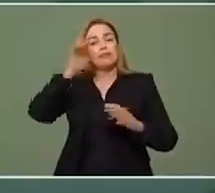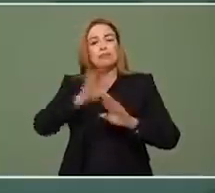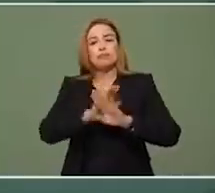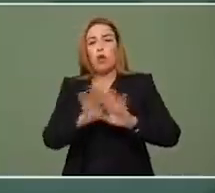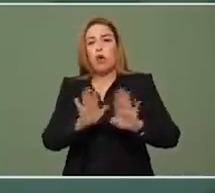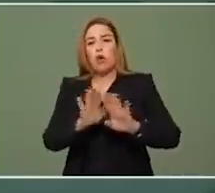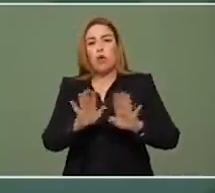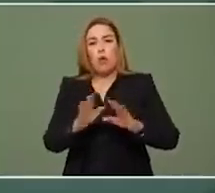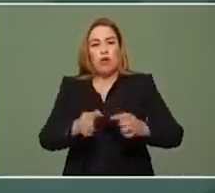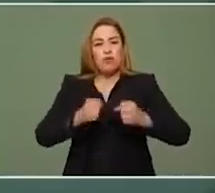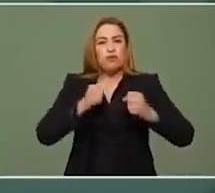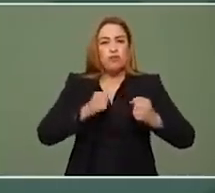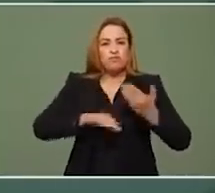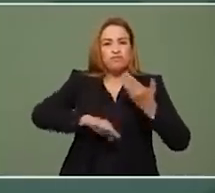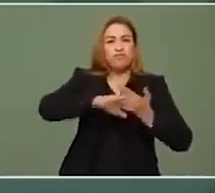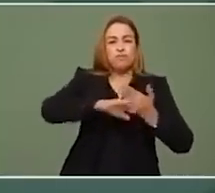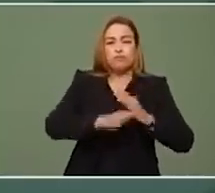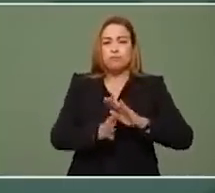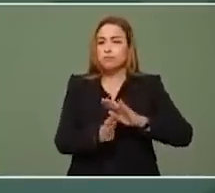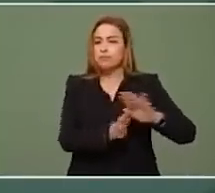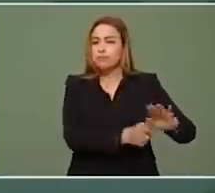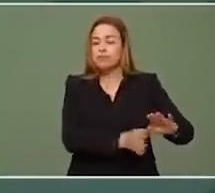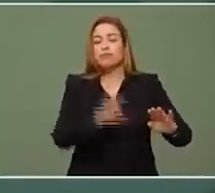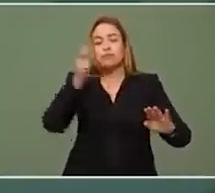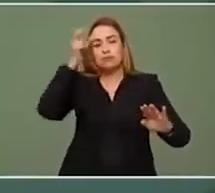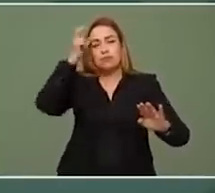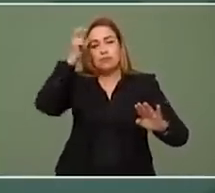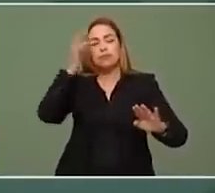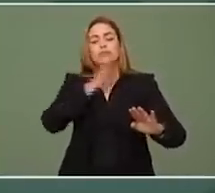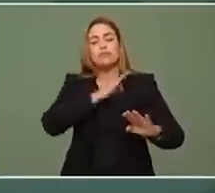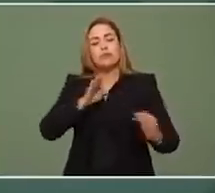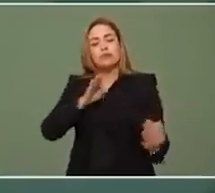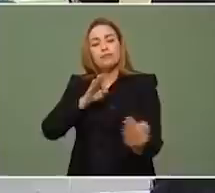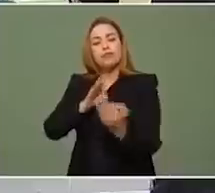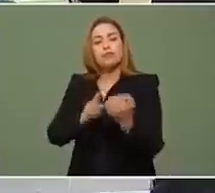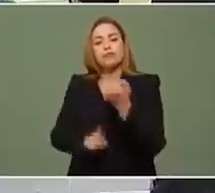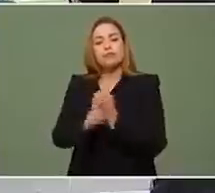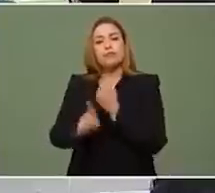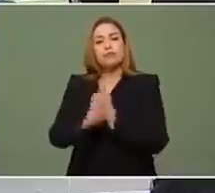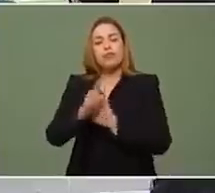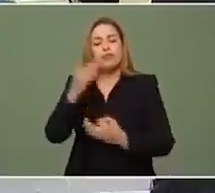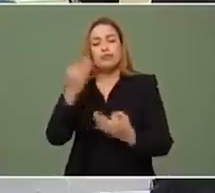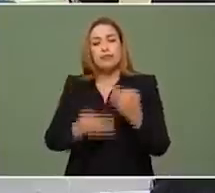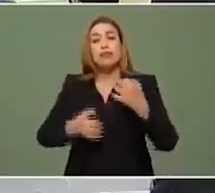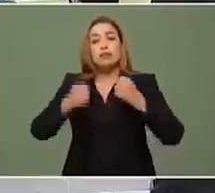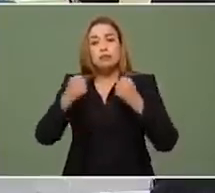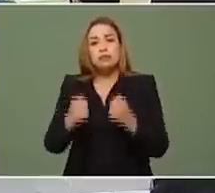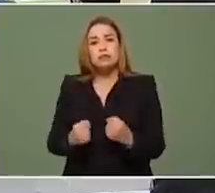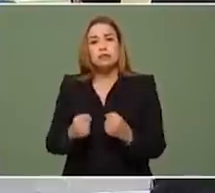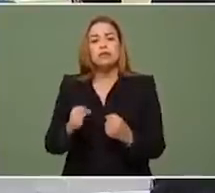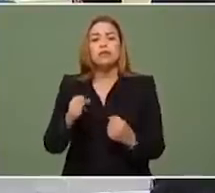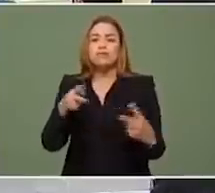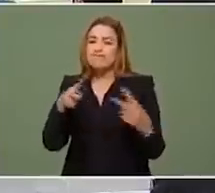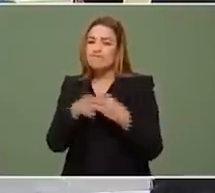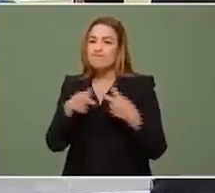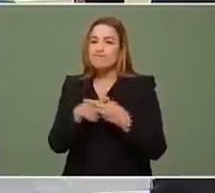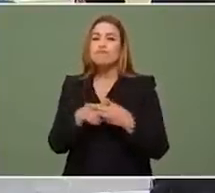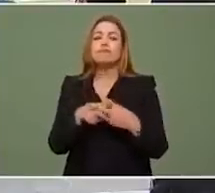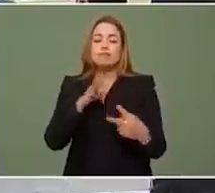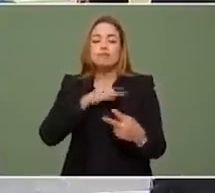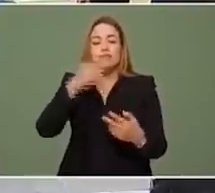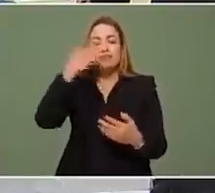enfrentar el problema de la inseguridad y de la violencia de manera integral con